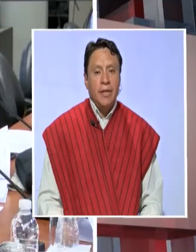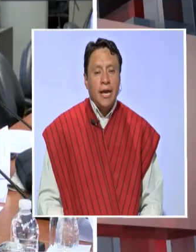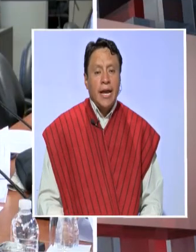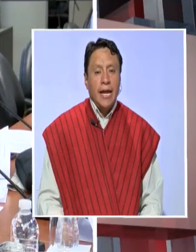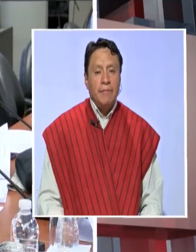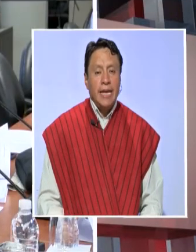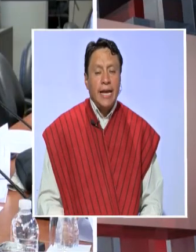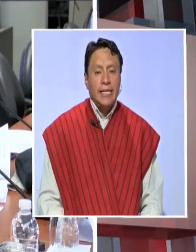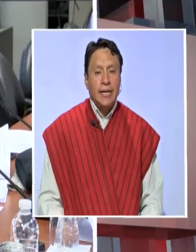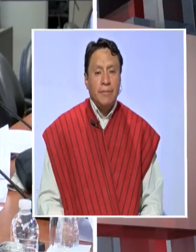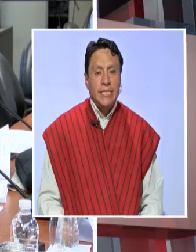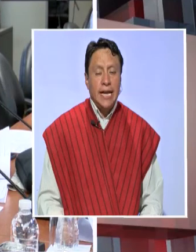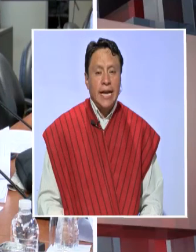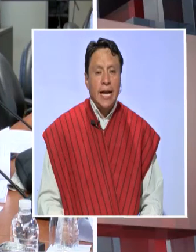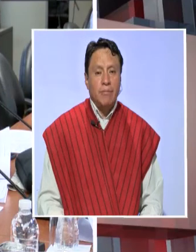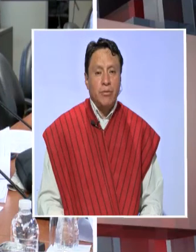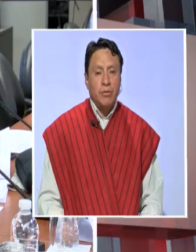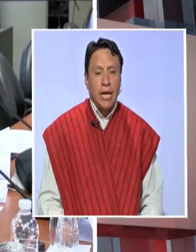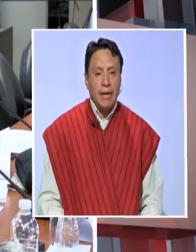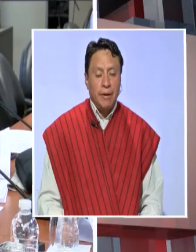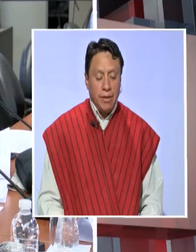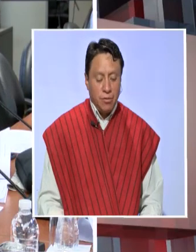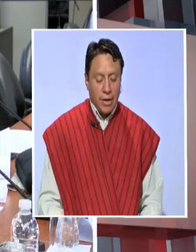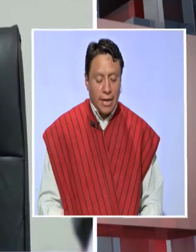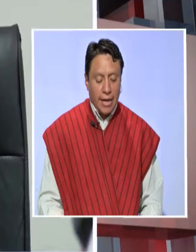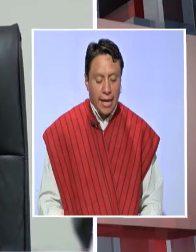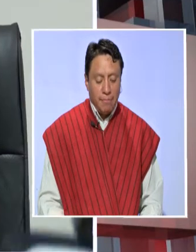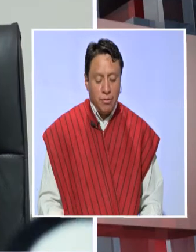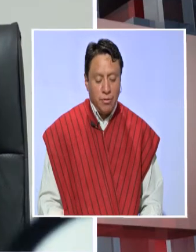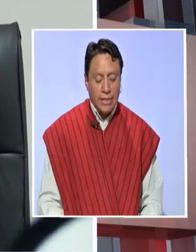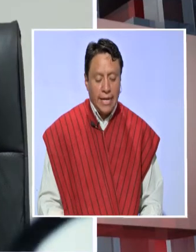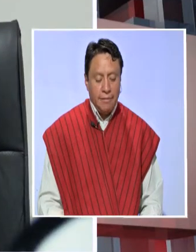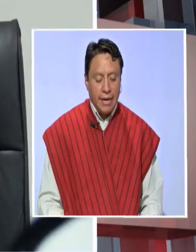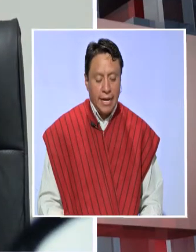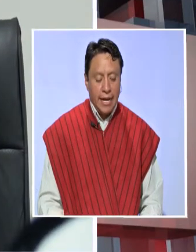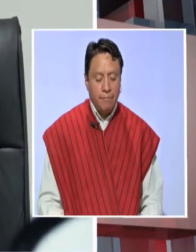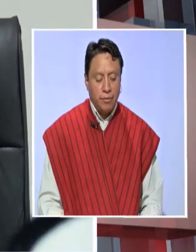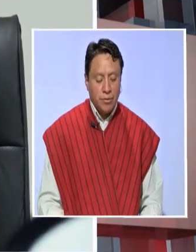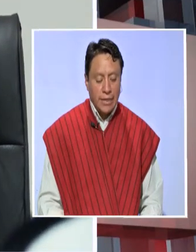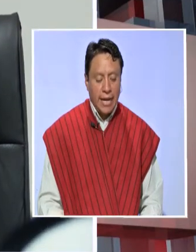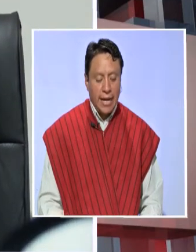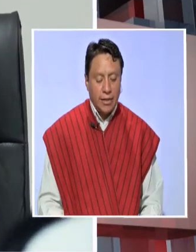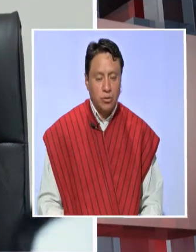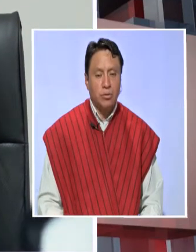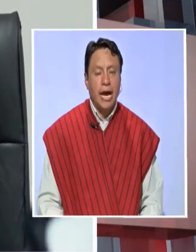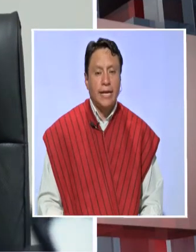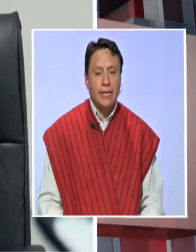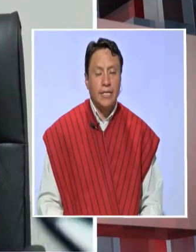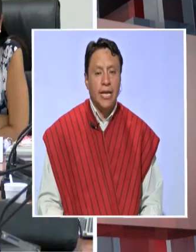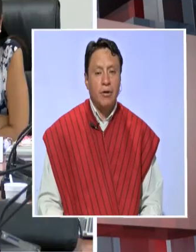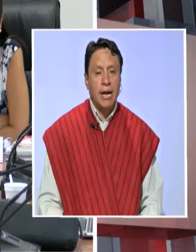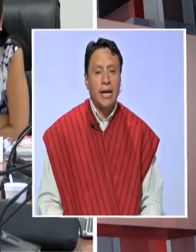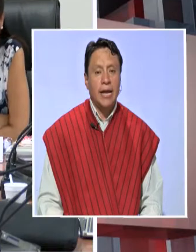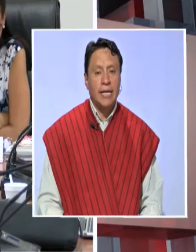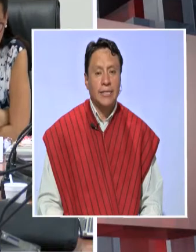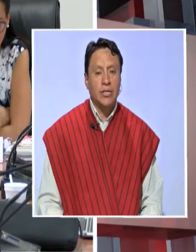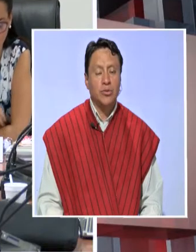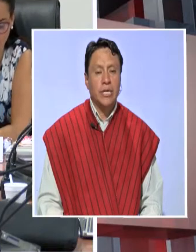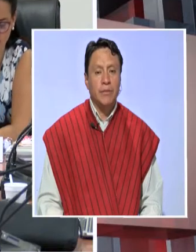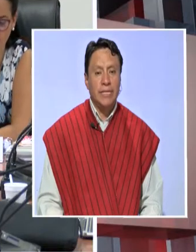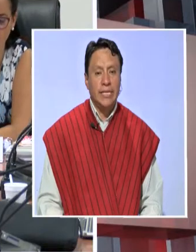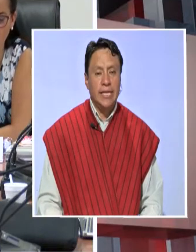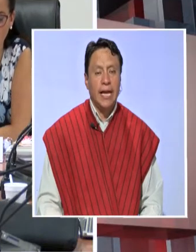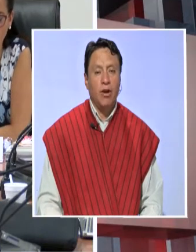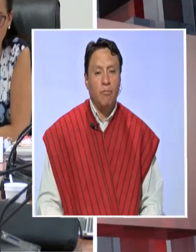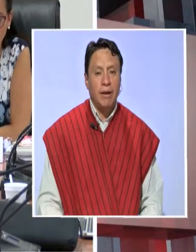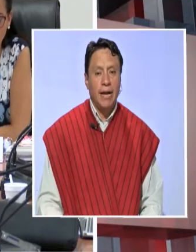Amnistía. Kai mingarishka pijanka japukuna ima mikunan kai punja ima ka pusa hatun arinishka wan kashna